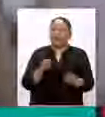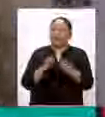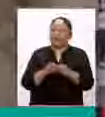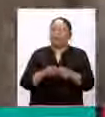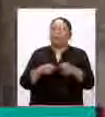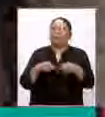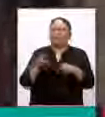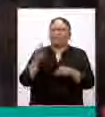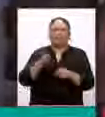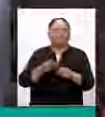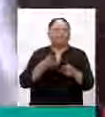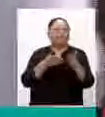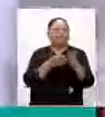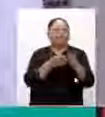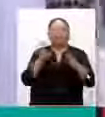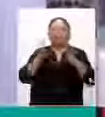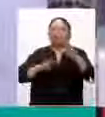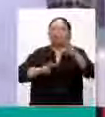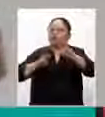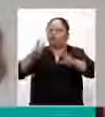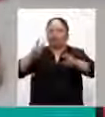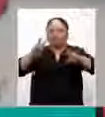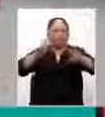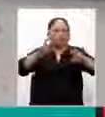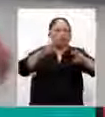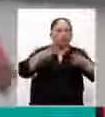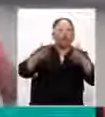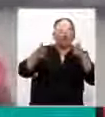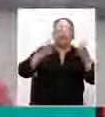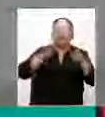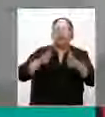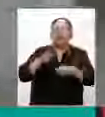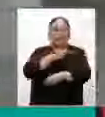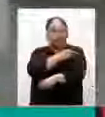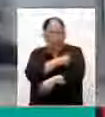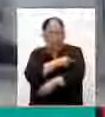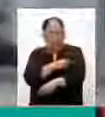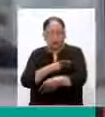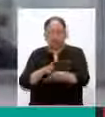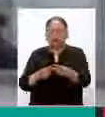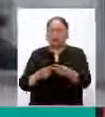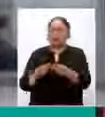centros a nivel nacional. Pedimos a la población, denuncie.